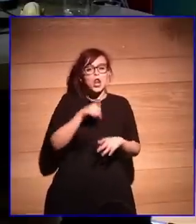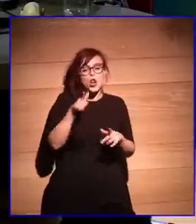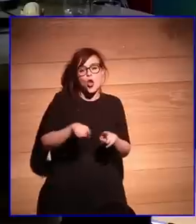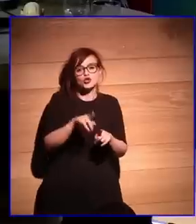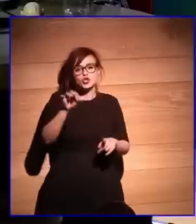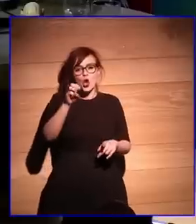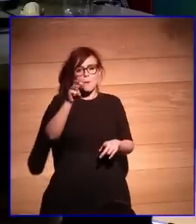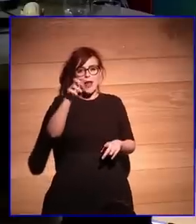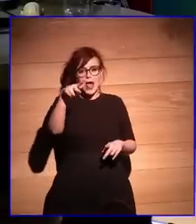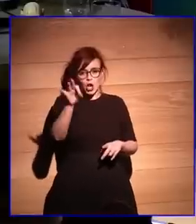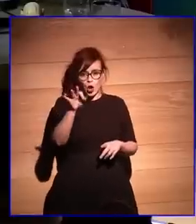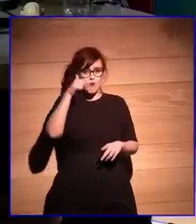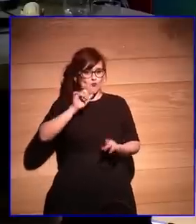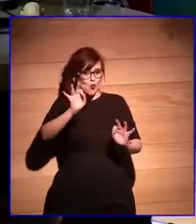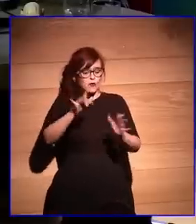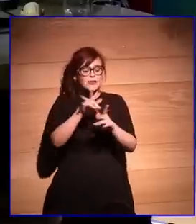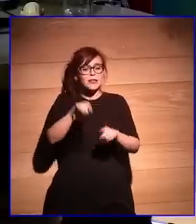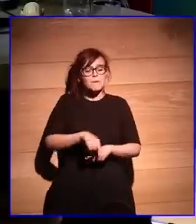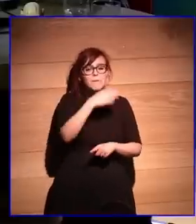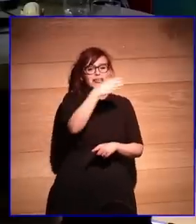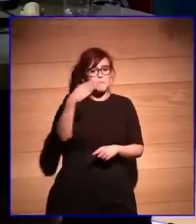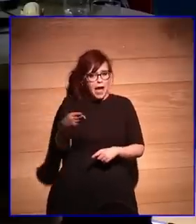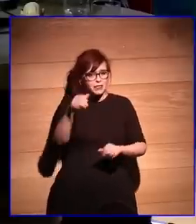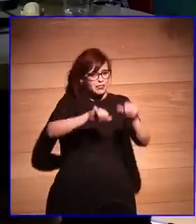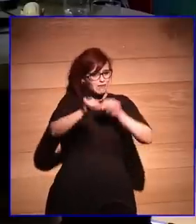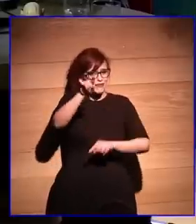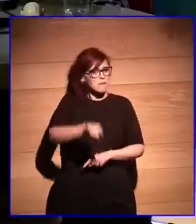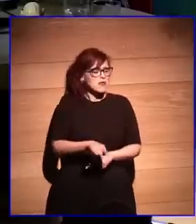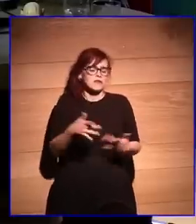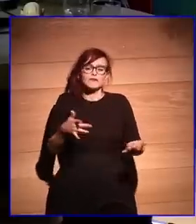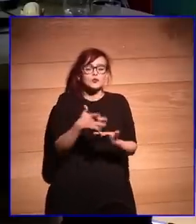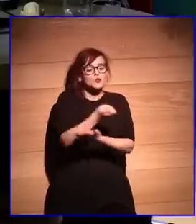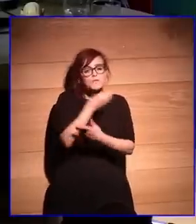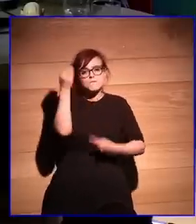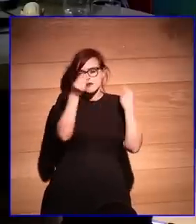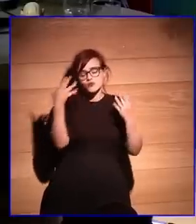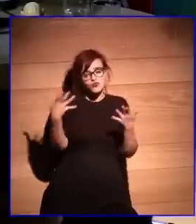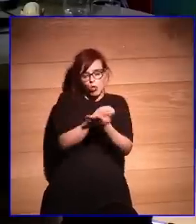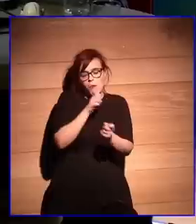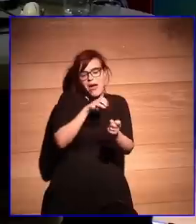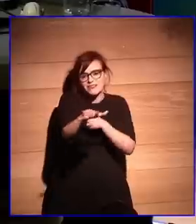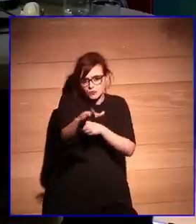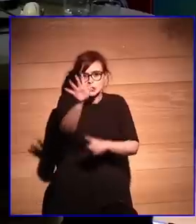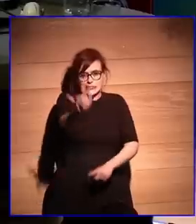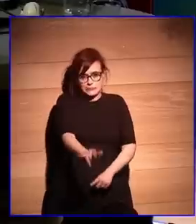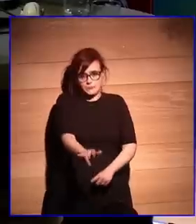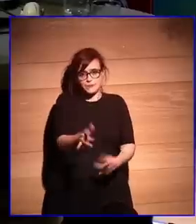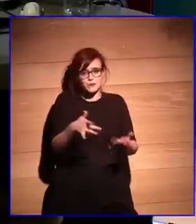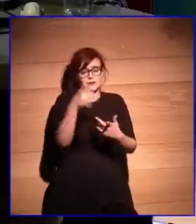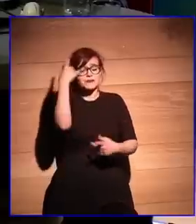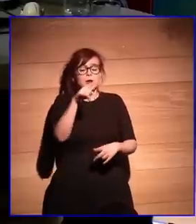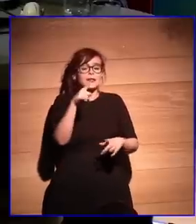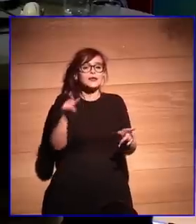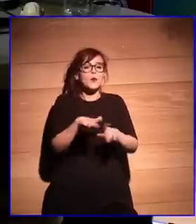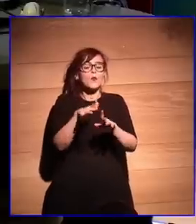malos, pero tienen un rollo, ha pasado en Breaking Bad, ¿no? Incluso. De forma masiva, yo diría que sí. Como fenómeno popular en una